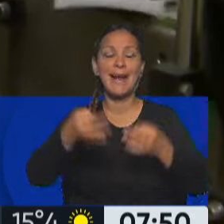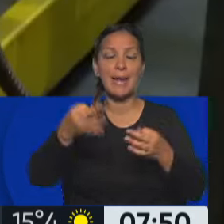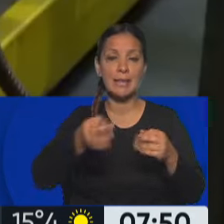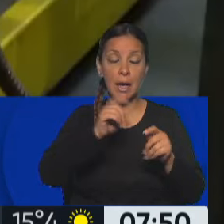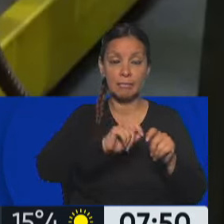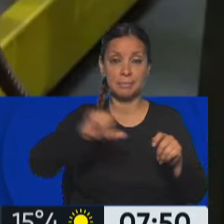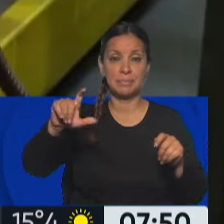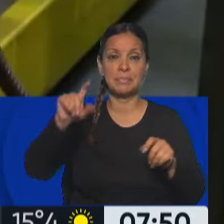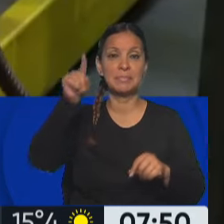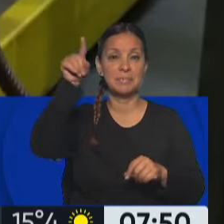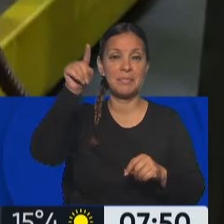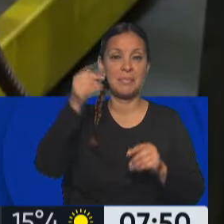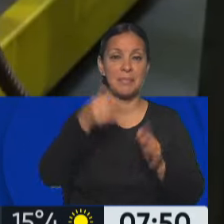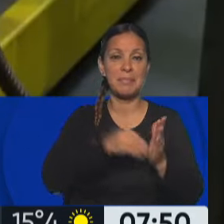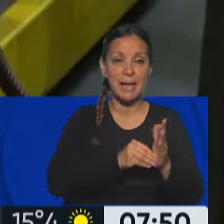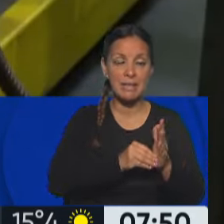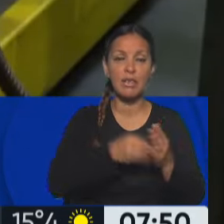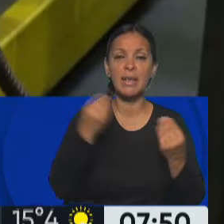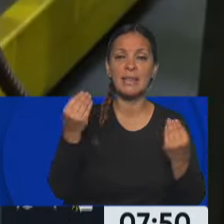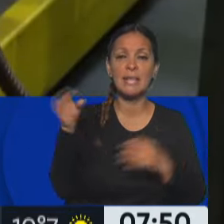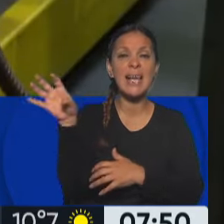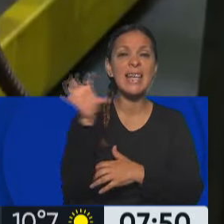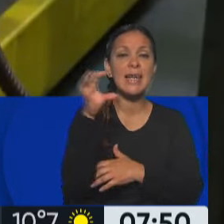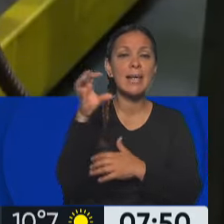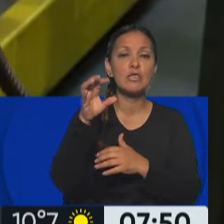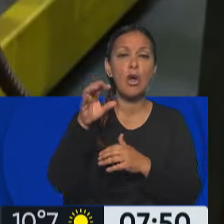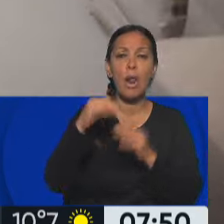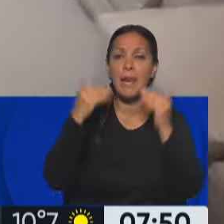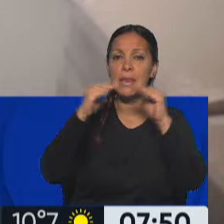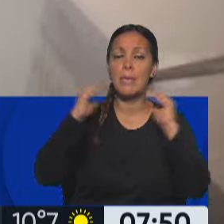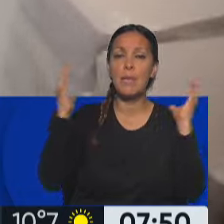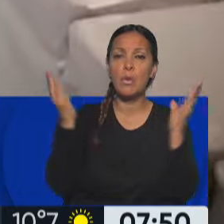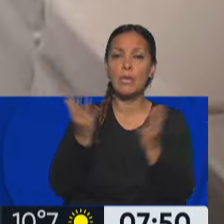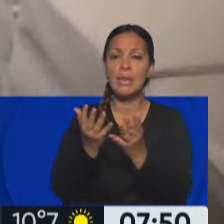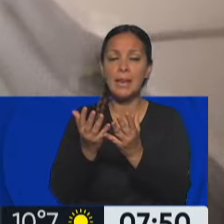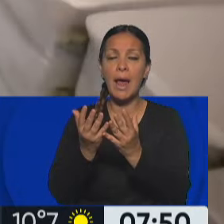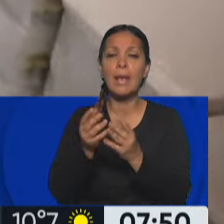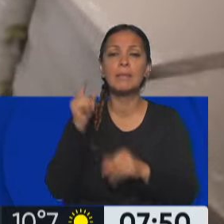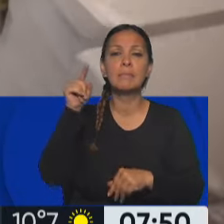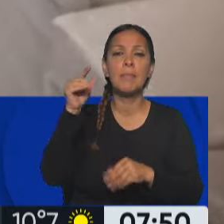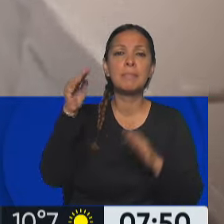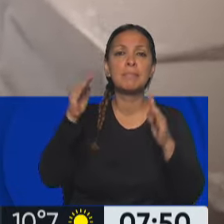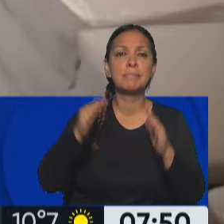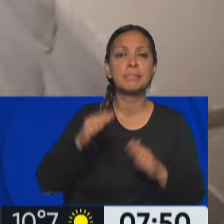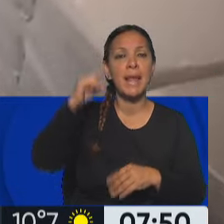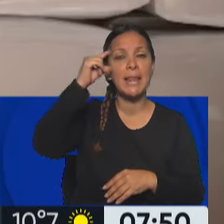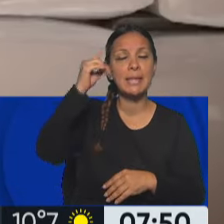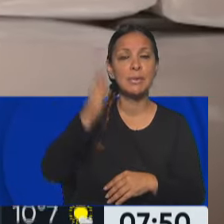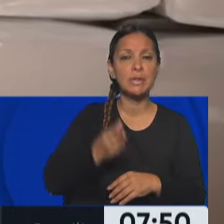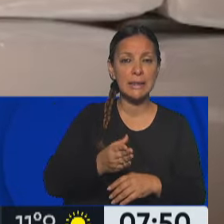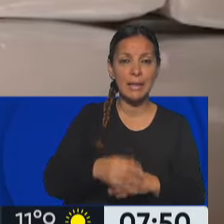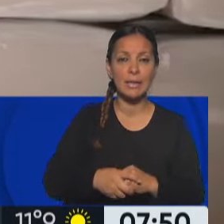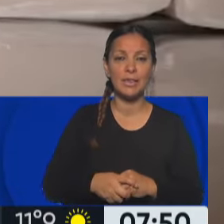precios Es que la producción de girasol a nivel mundial retroceder casi 10% en la campaña